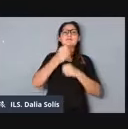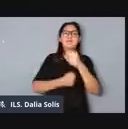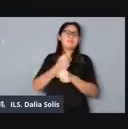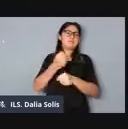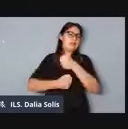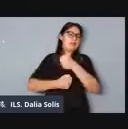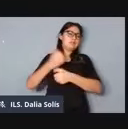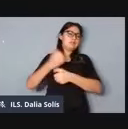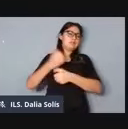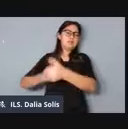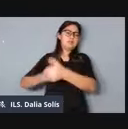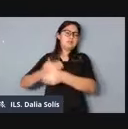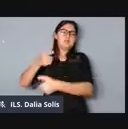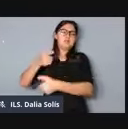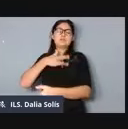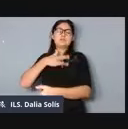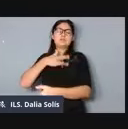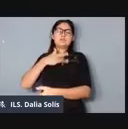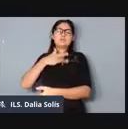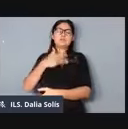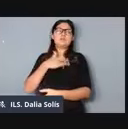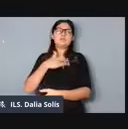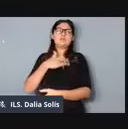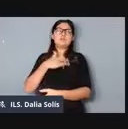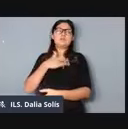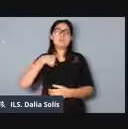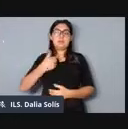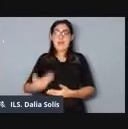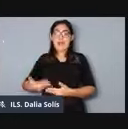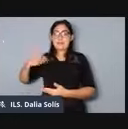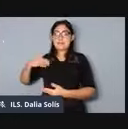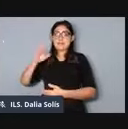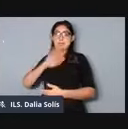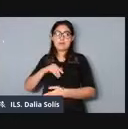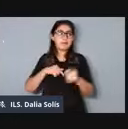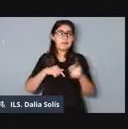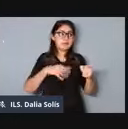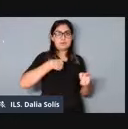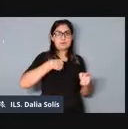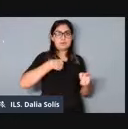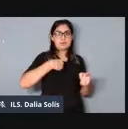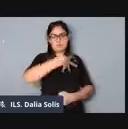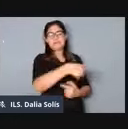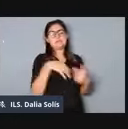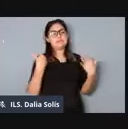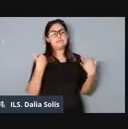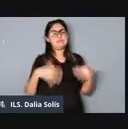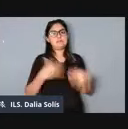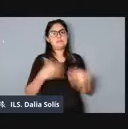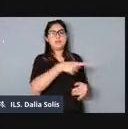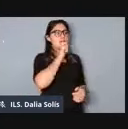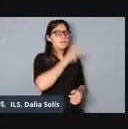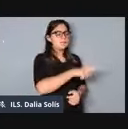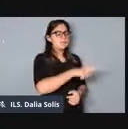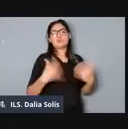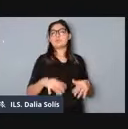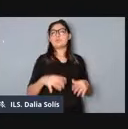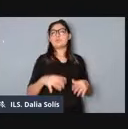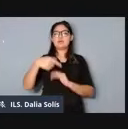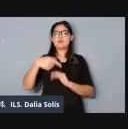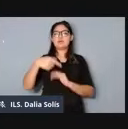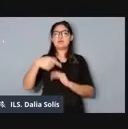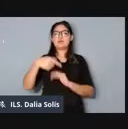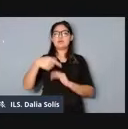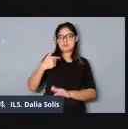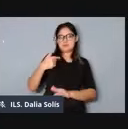que yo fui una madre golpeadora y envejezco con mi hija, a la que golpeé profundamente, y ella me da